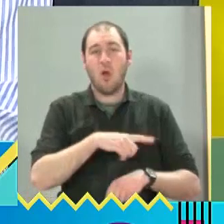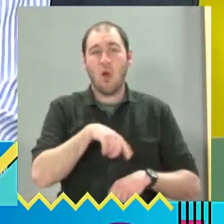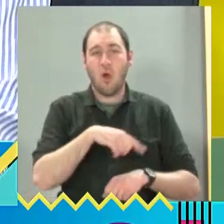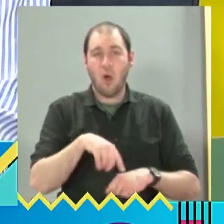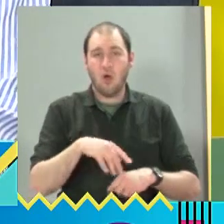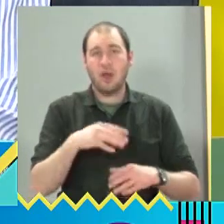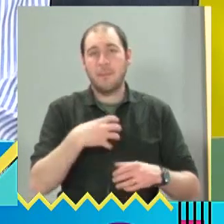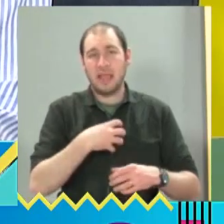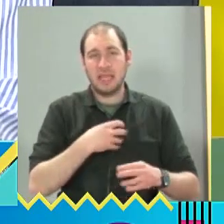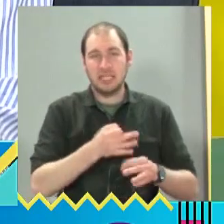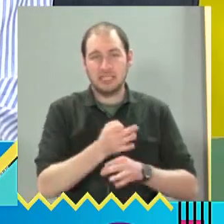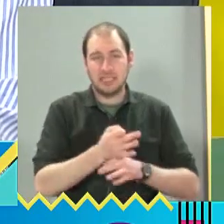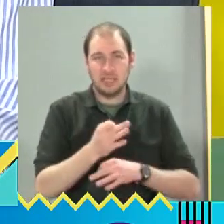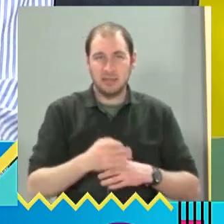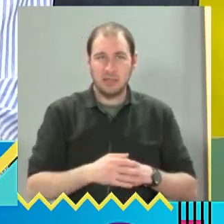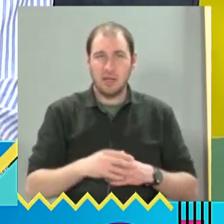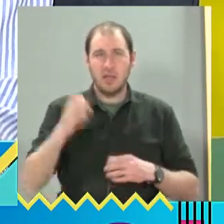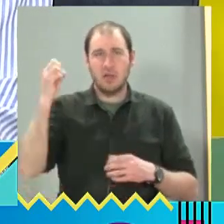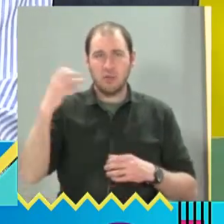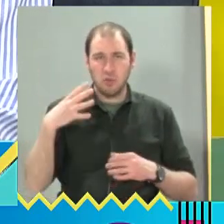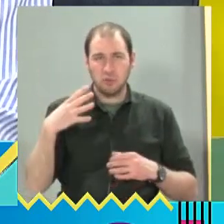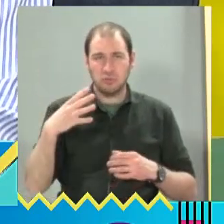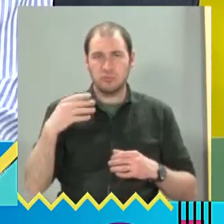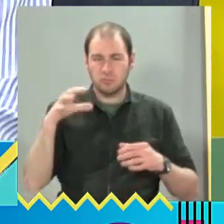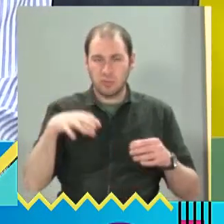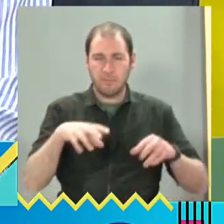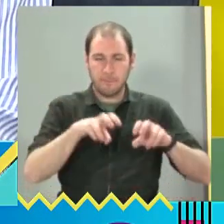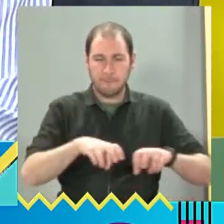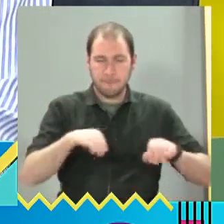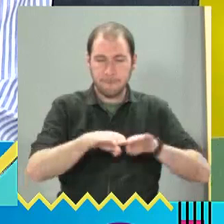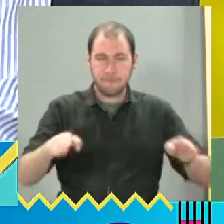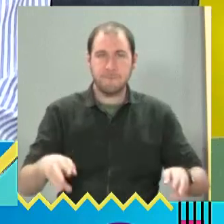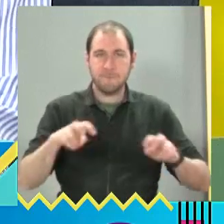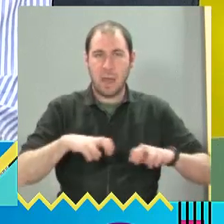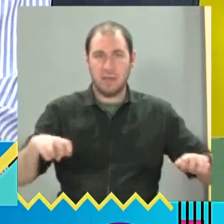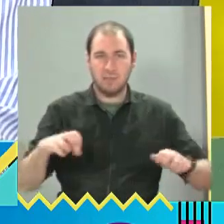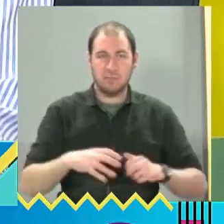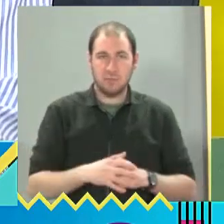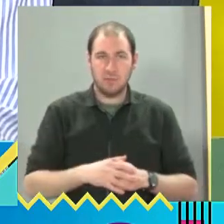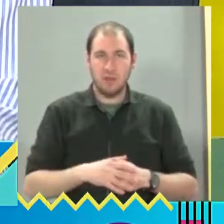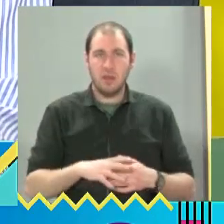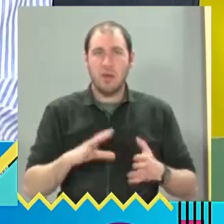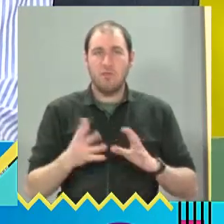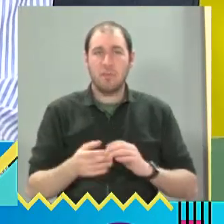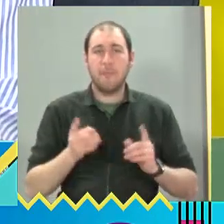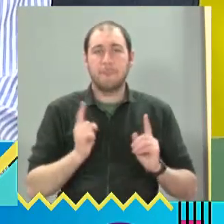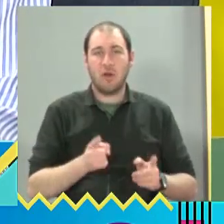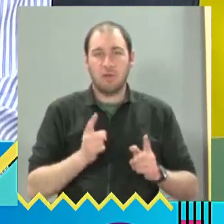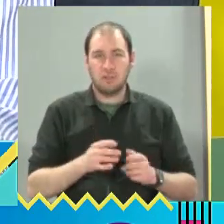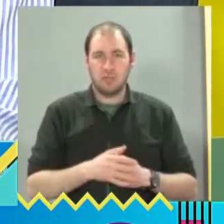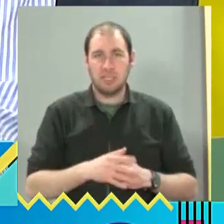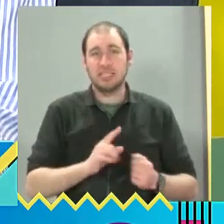dan determinadas materias, la luz, cómo está enfocada, los bancos, cómo están ubicados, la manera que tienen los